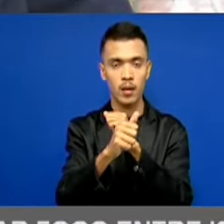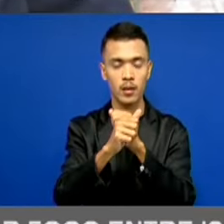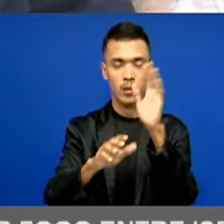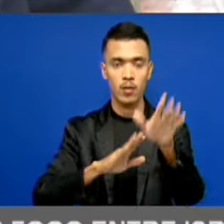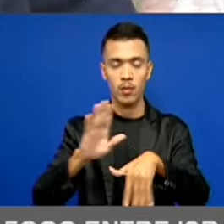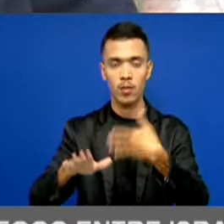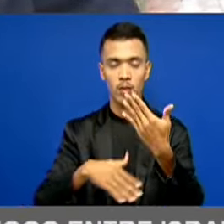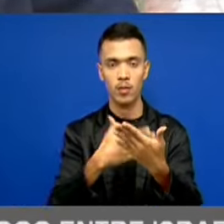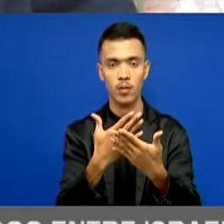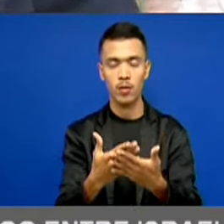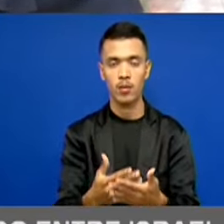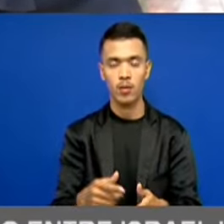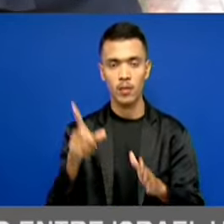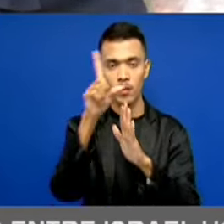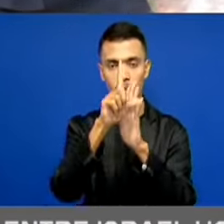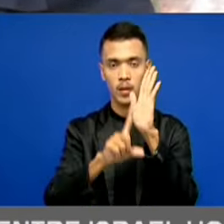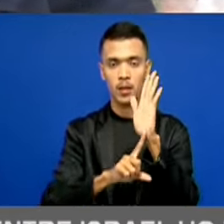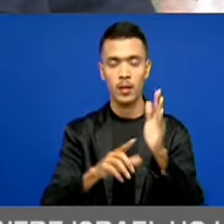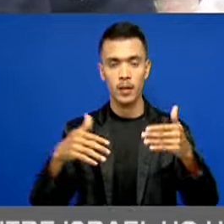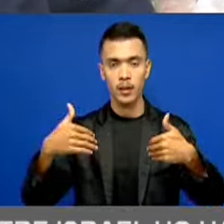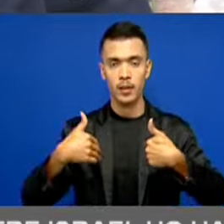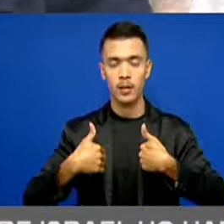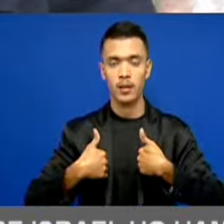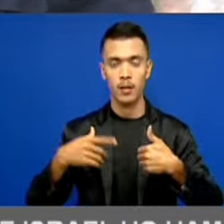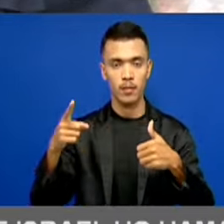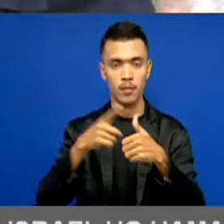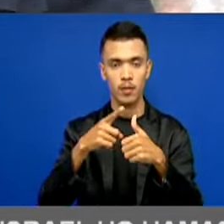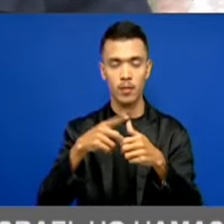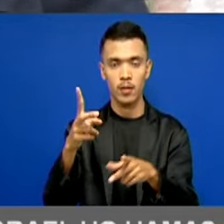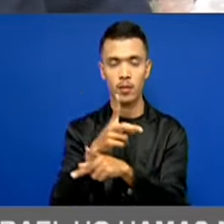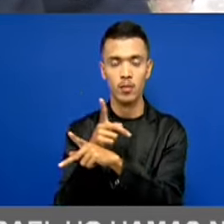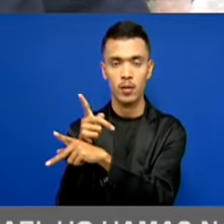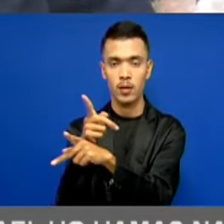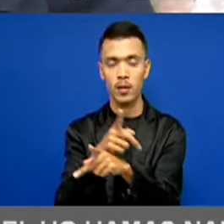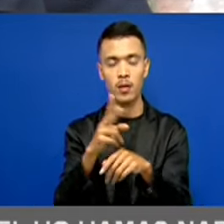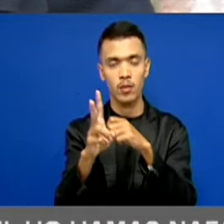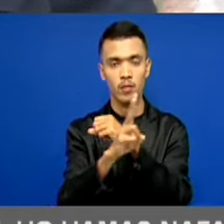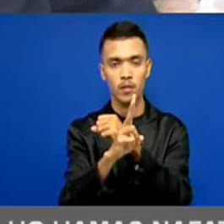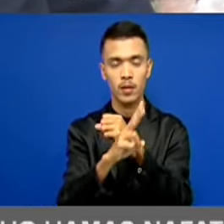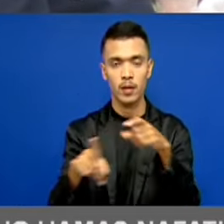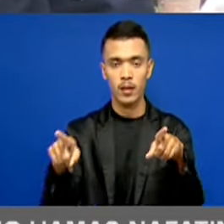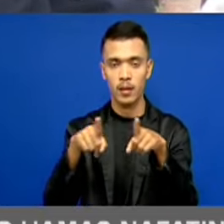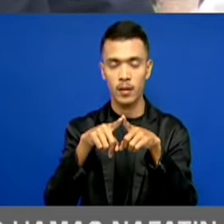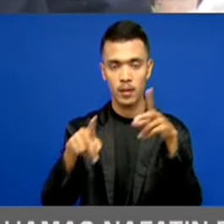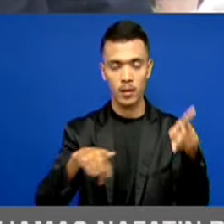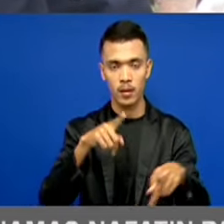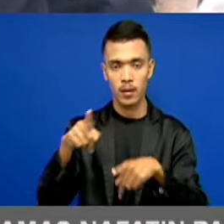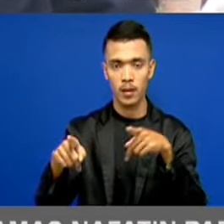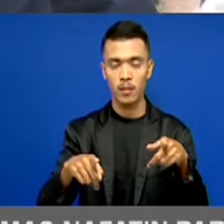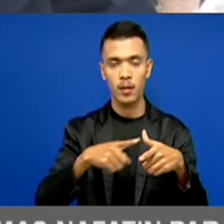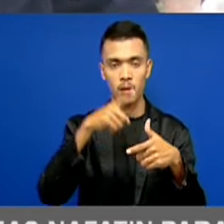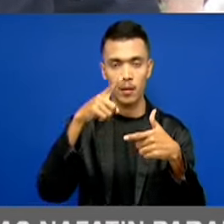nebe lefo, jori. Primero, asegura víctimas que eran directo a ese tema humano. Después,